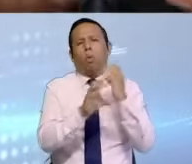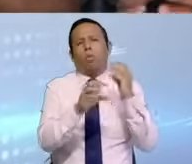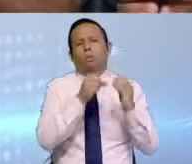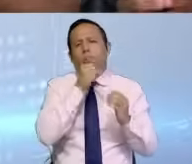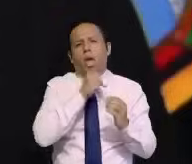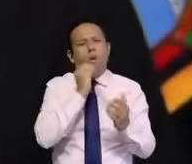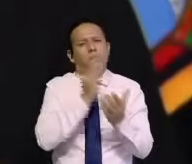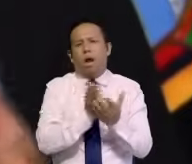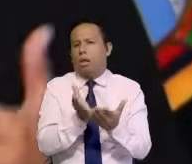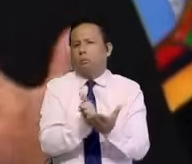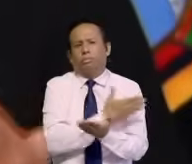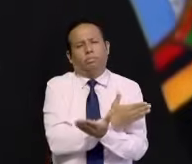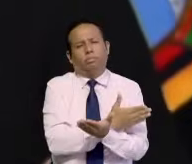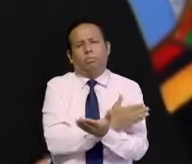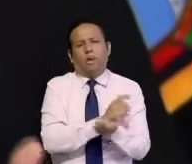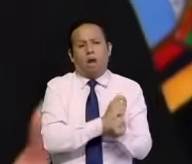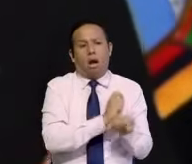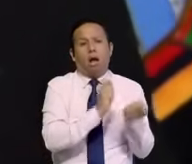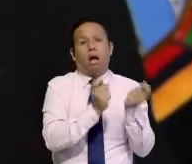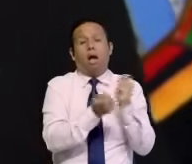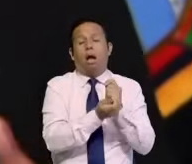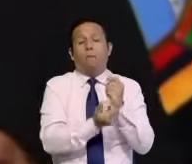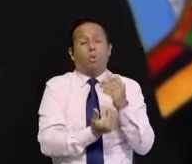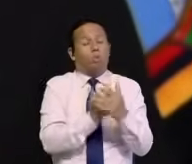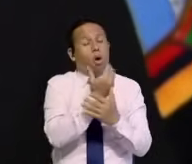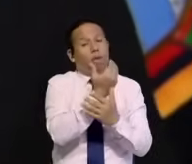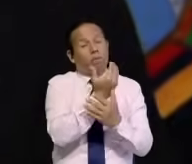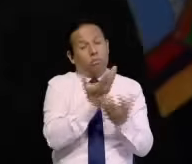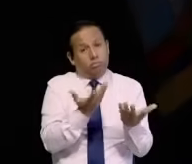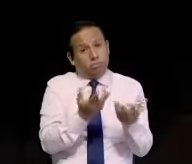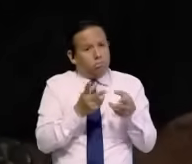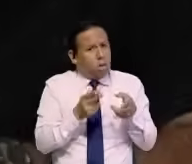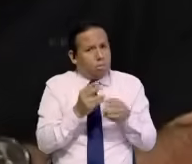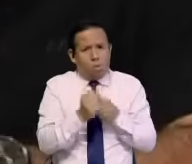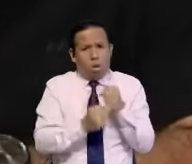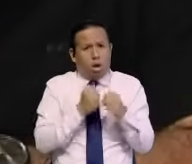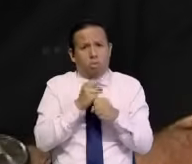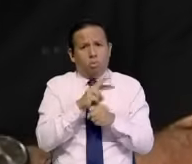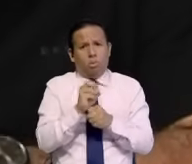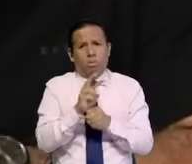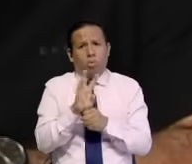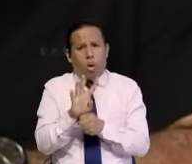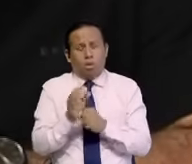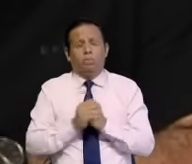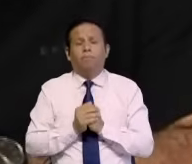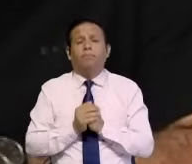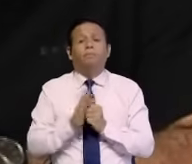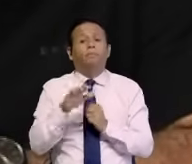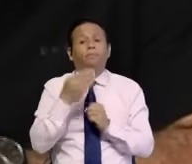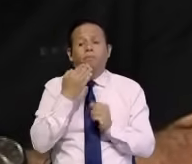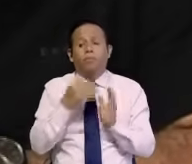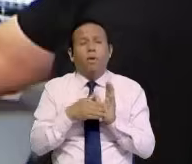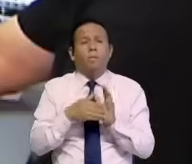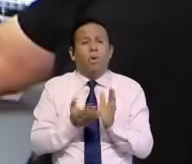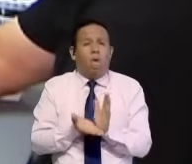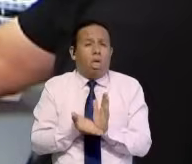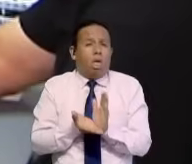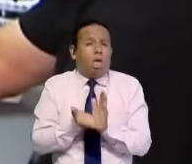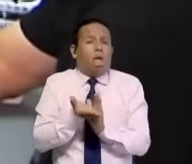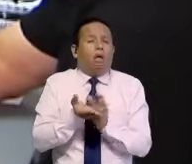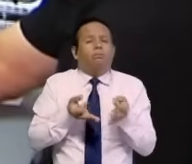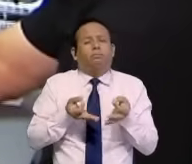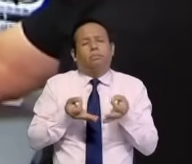tienen que ser cambiadas una gran parte este mismo año. Y precisa que mientras el alza se dilate más,